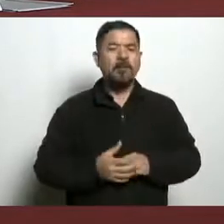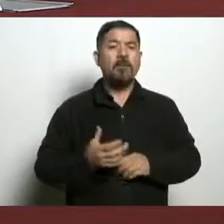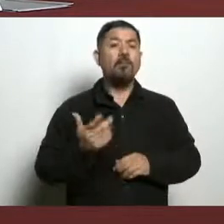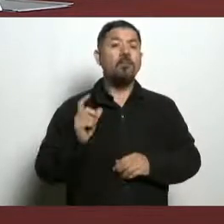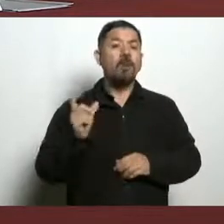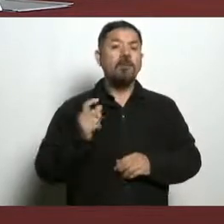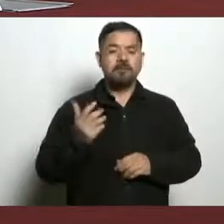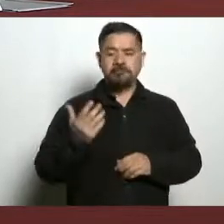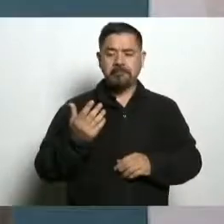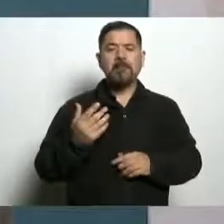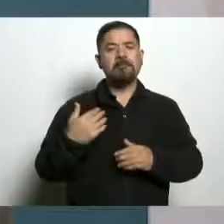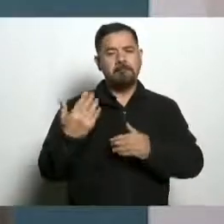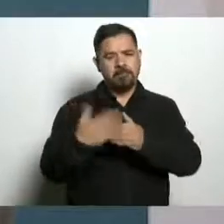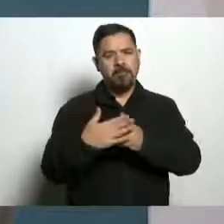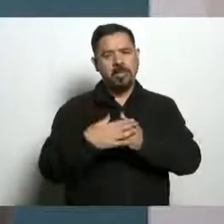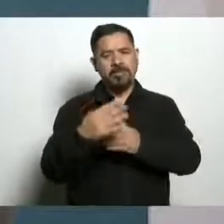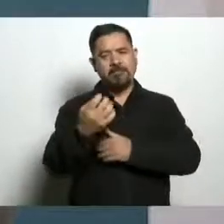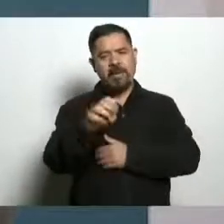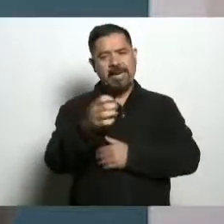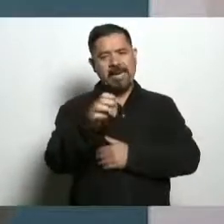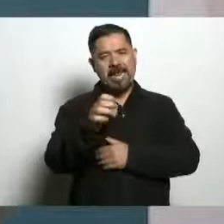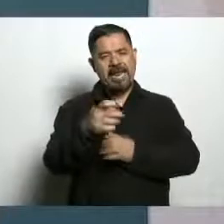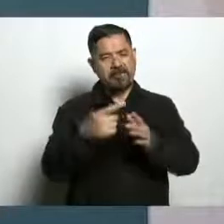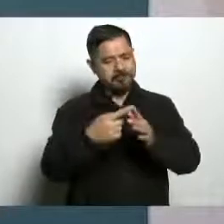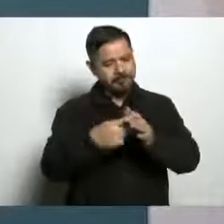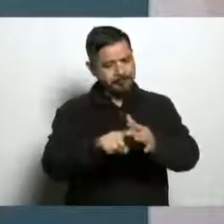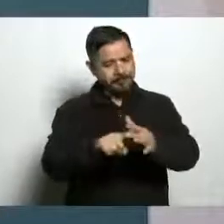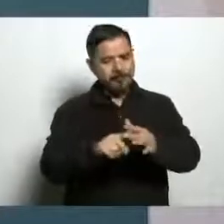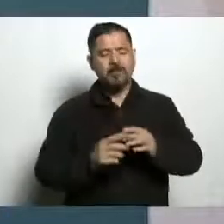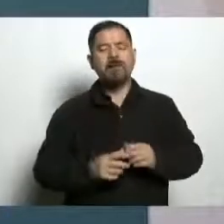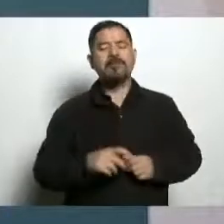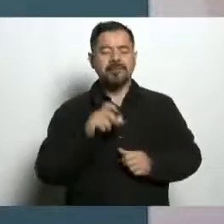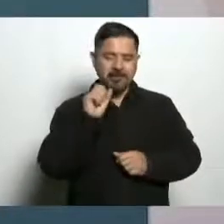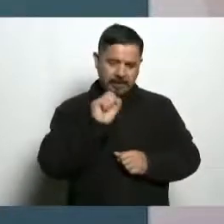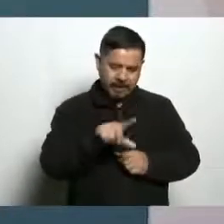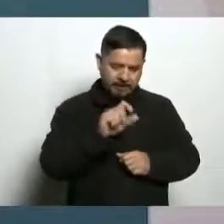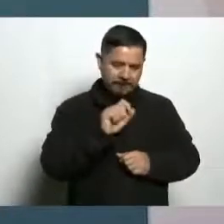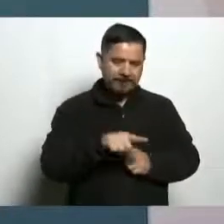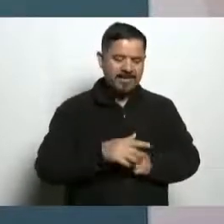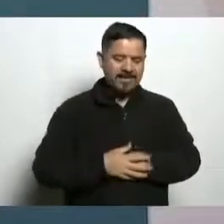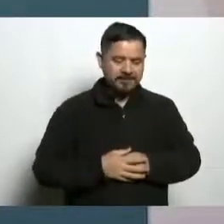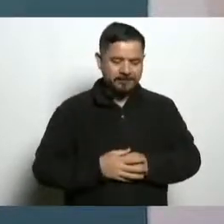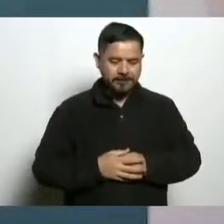enero. Vamos también a darle